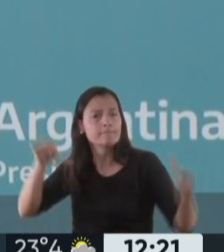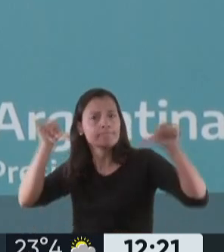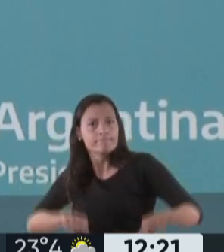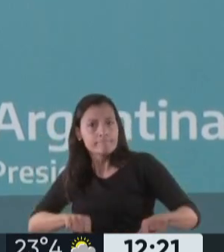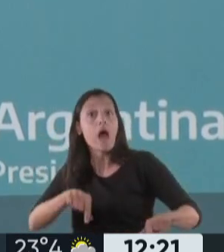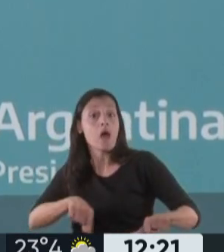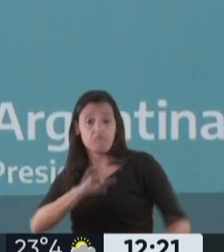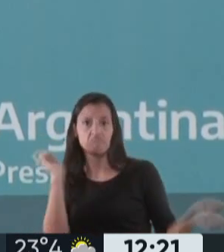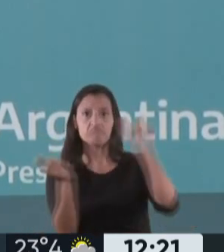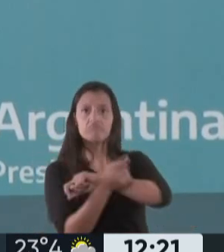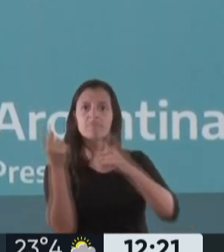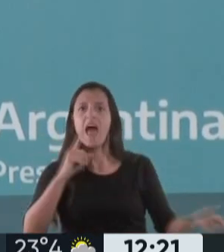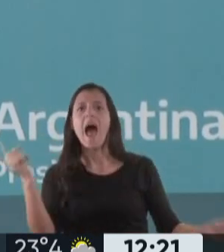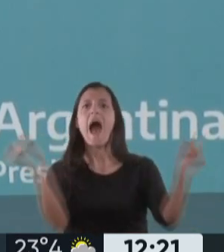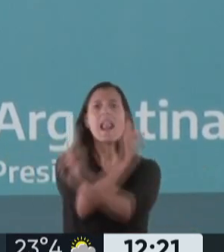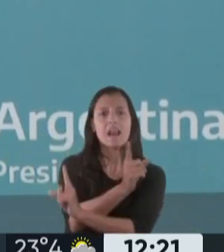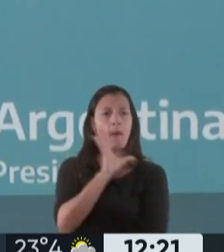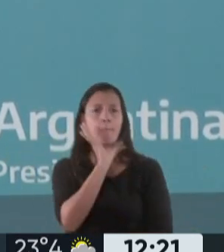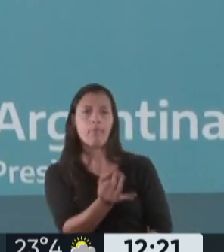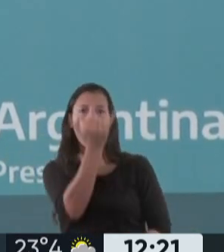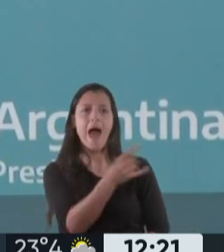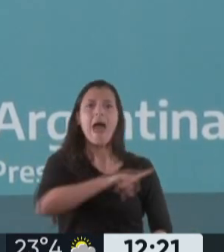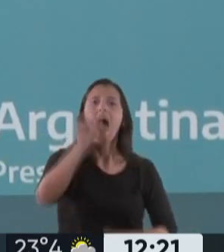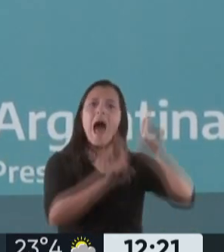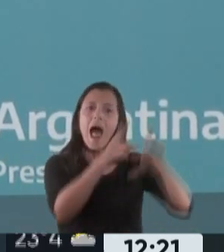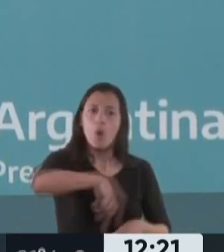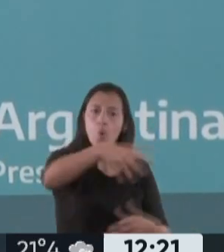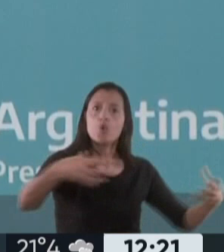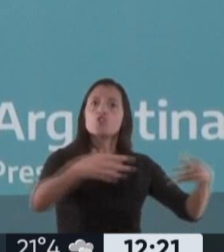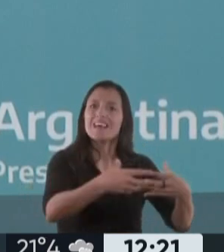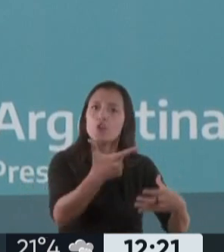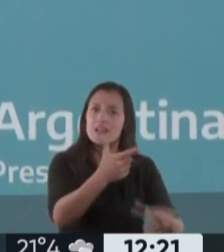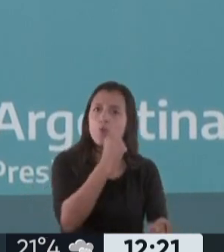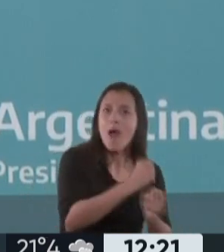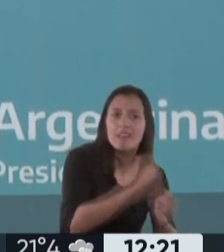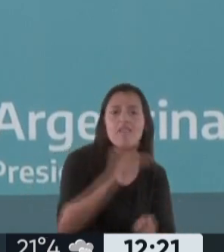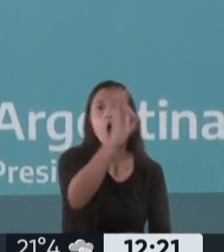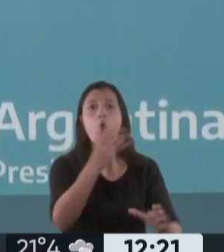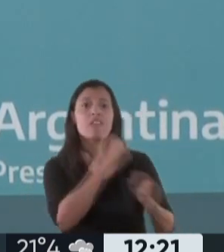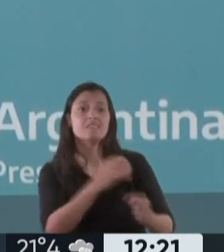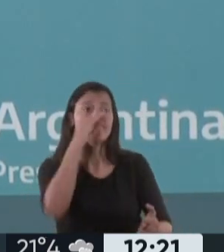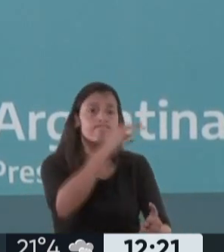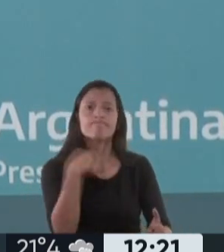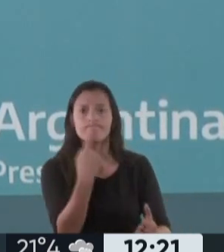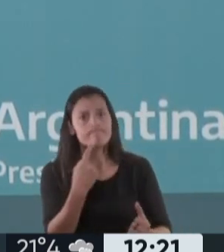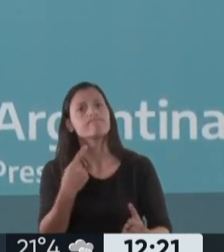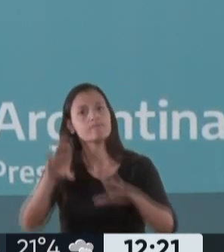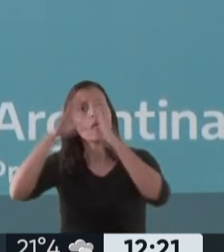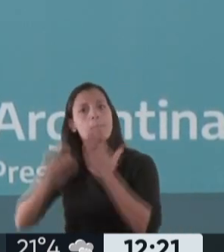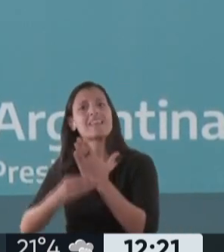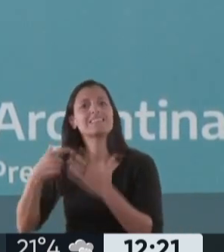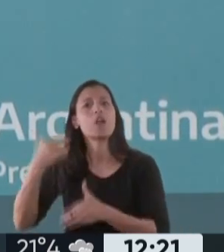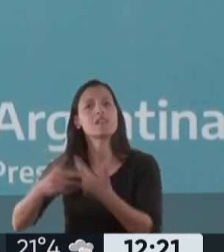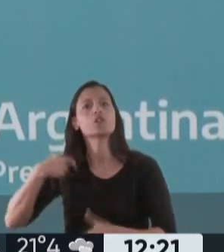genera empleo. Claramente los sectores que no tienen el salario a partir de no tener trabajo vienen a las puertas del Ministerio de Desarrollo Social